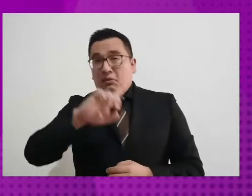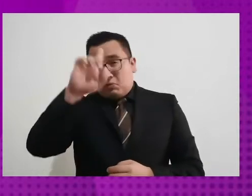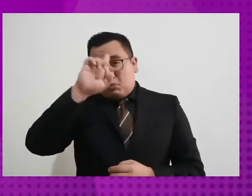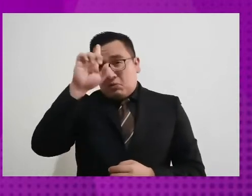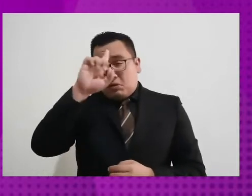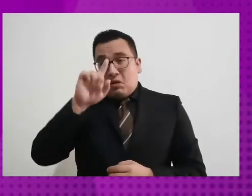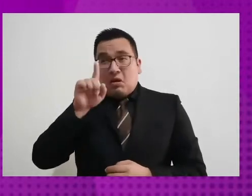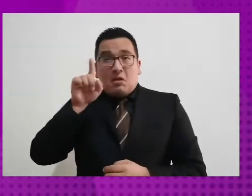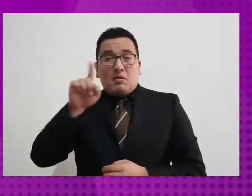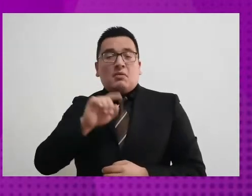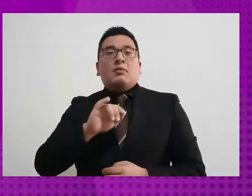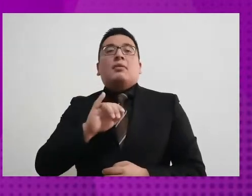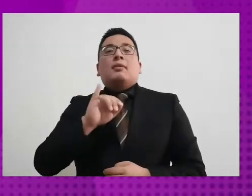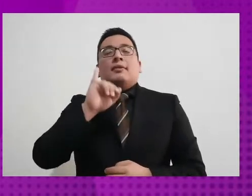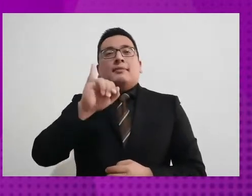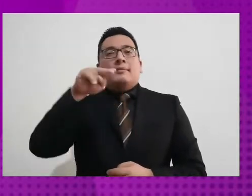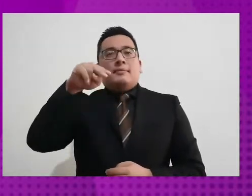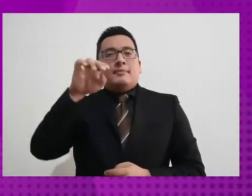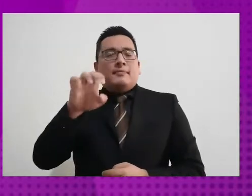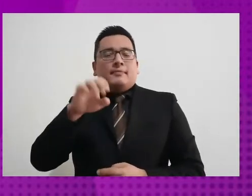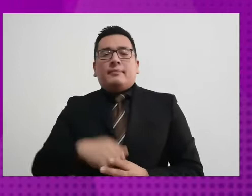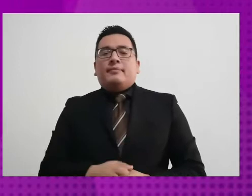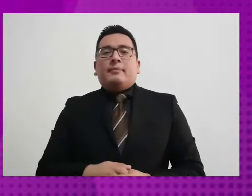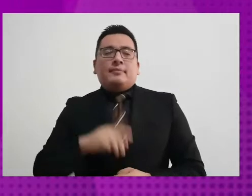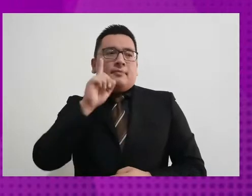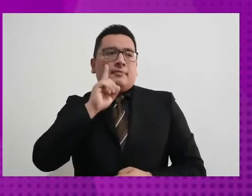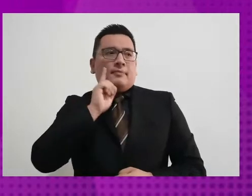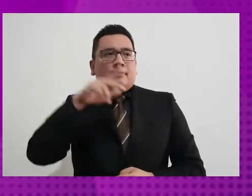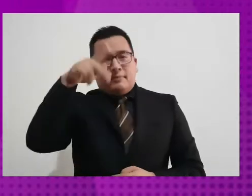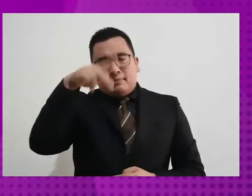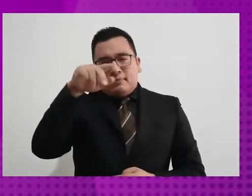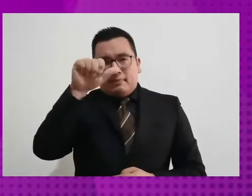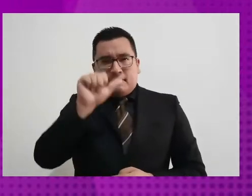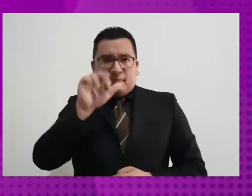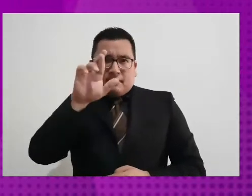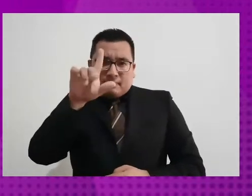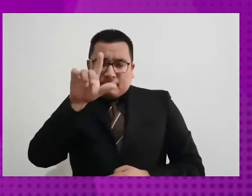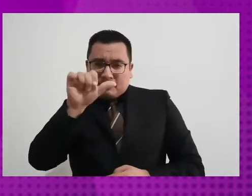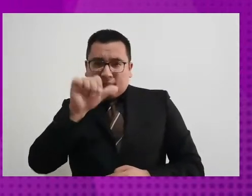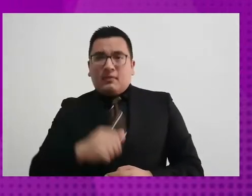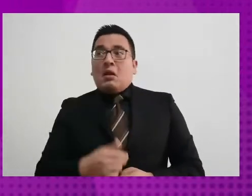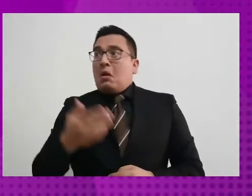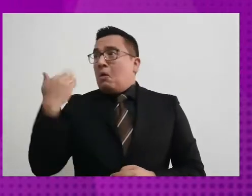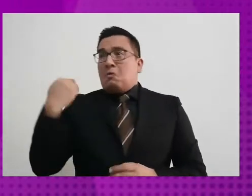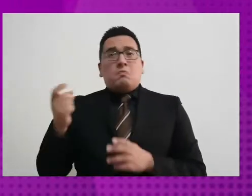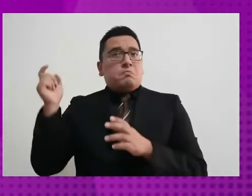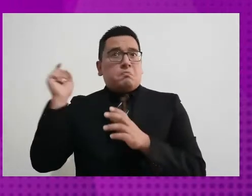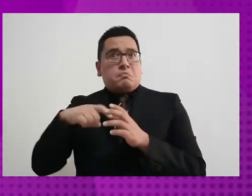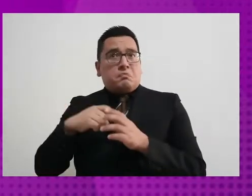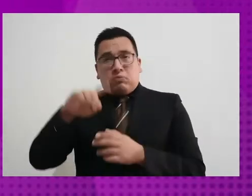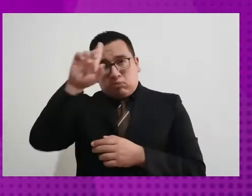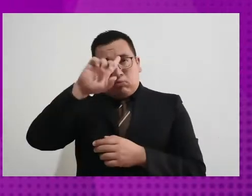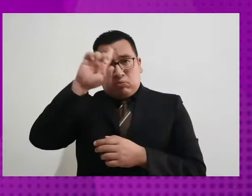consejera del Instituto Nacional Electoral, Carla Humphrey Jordán, quien recientemente se ha integrado a este consejo y aprovechamos